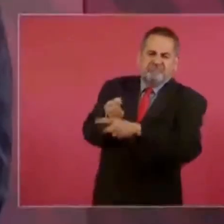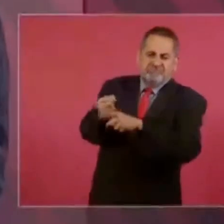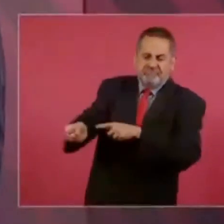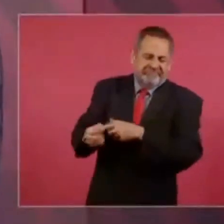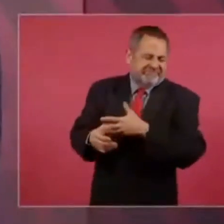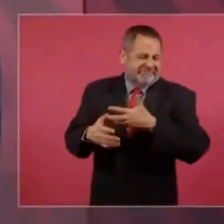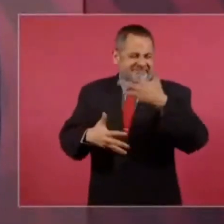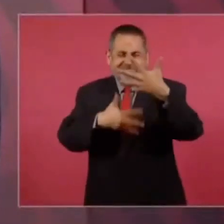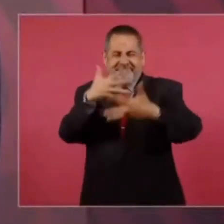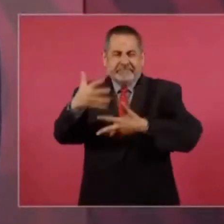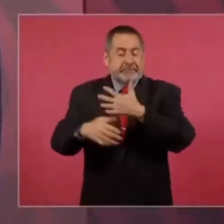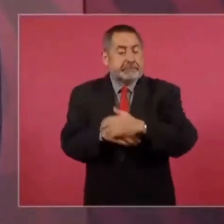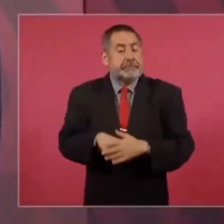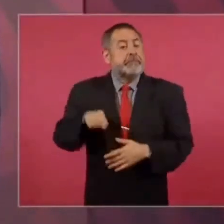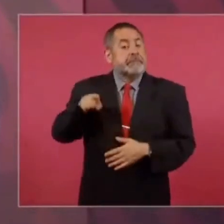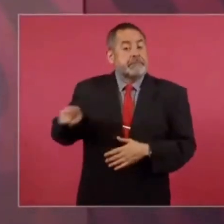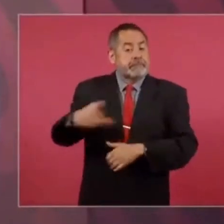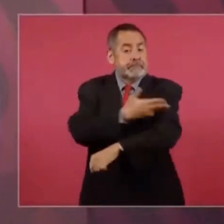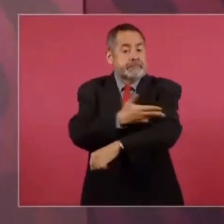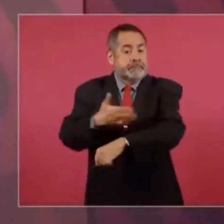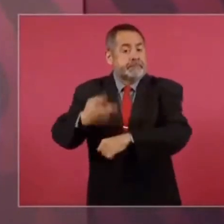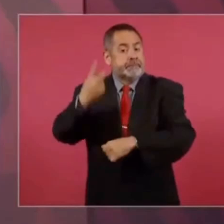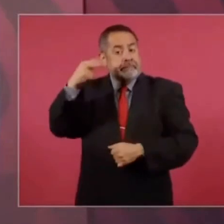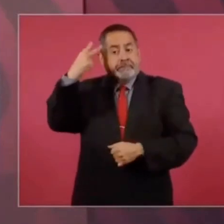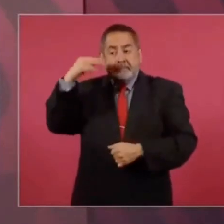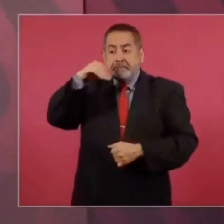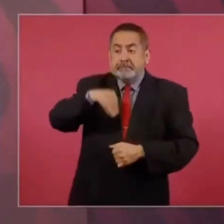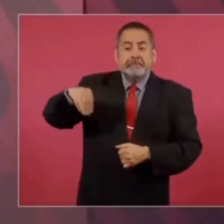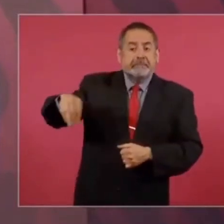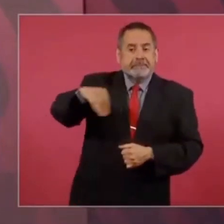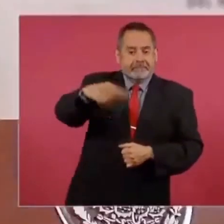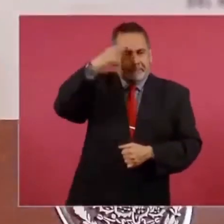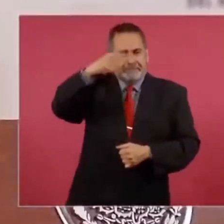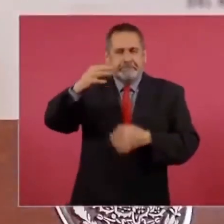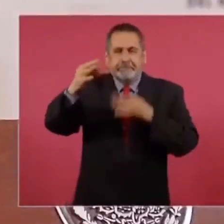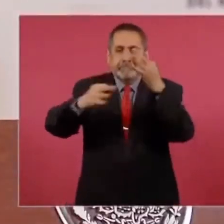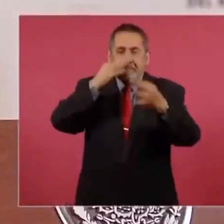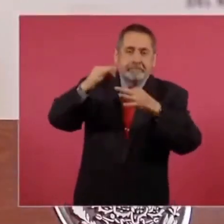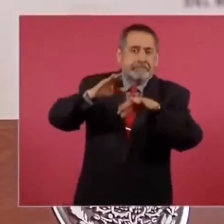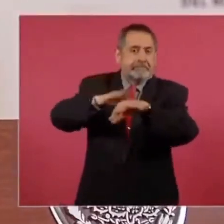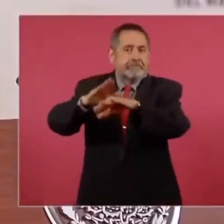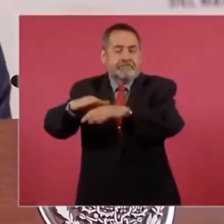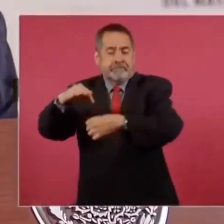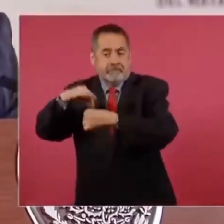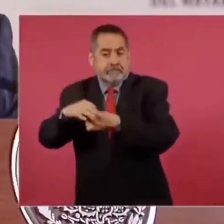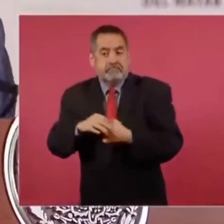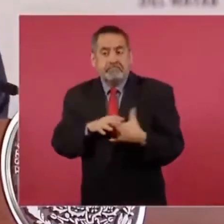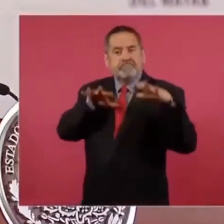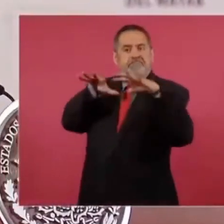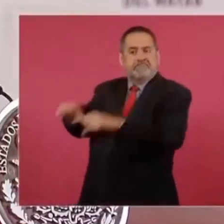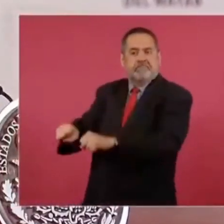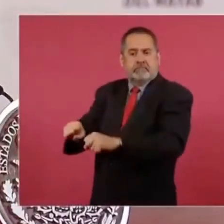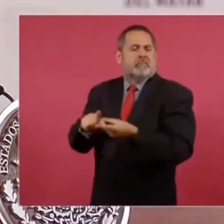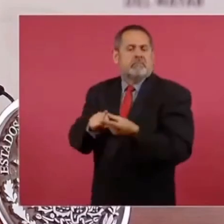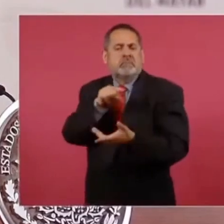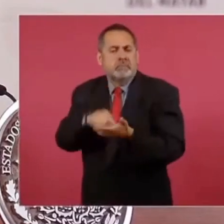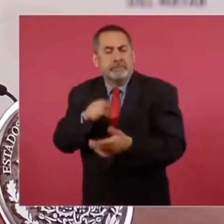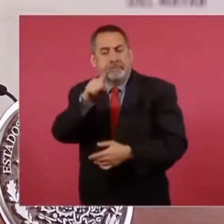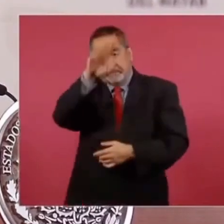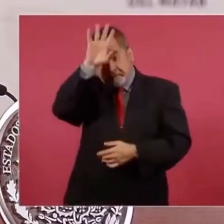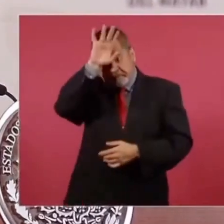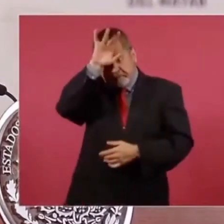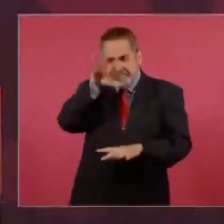Madero inicia su gira electoral, es detenido junto con Roque Estrada en Monterrey